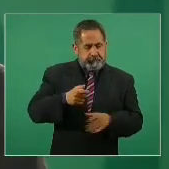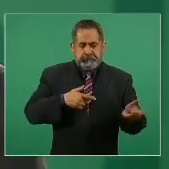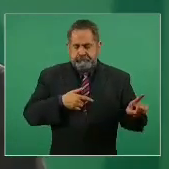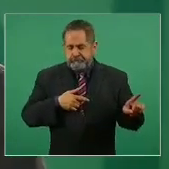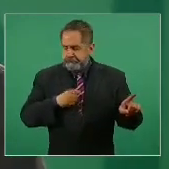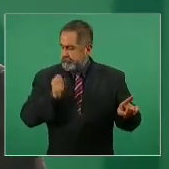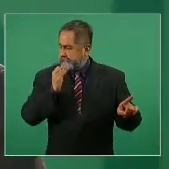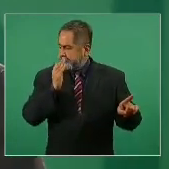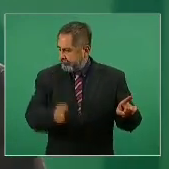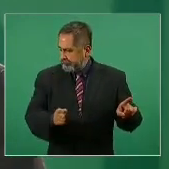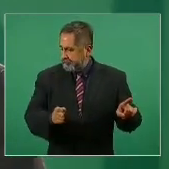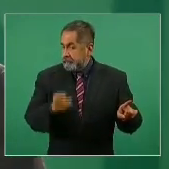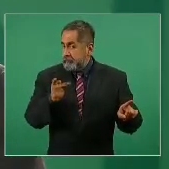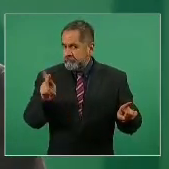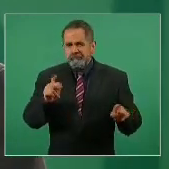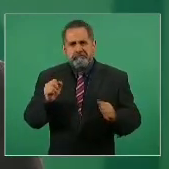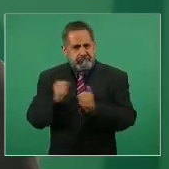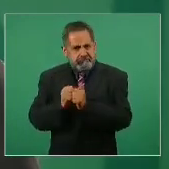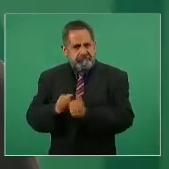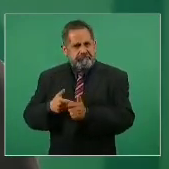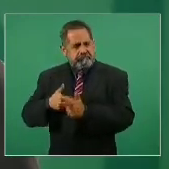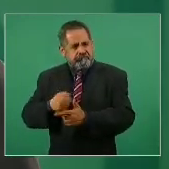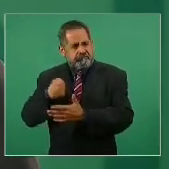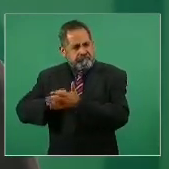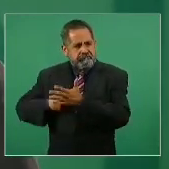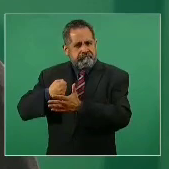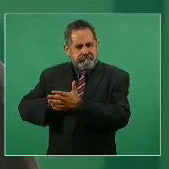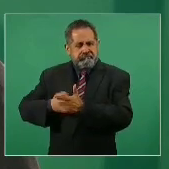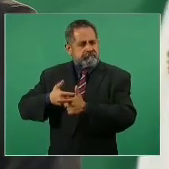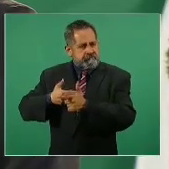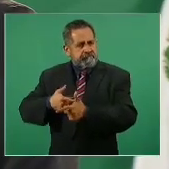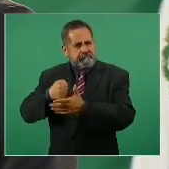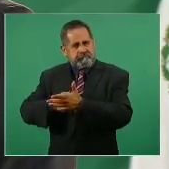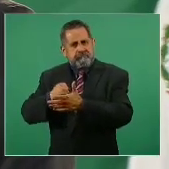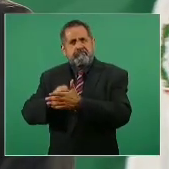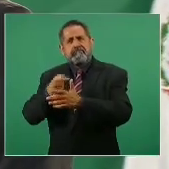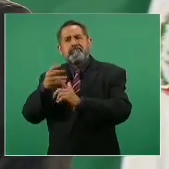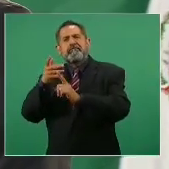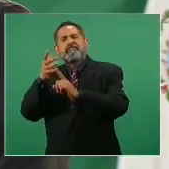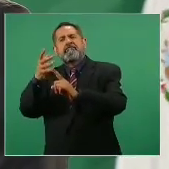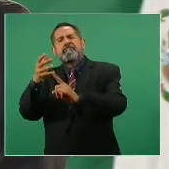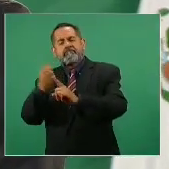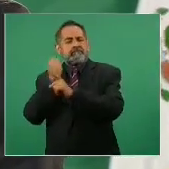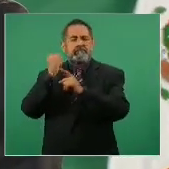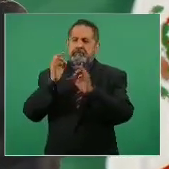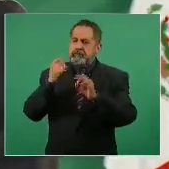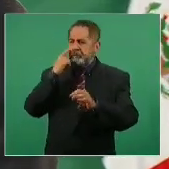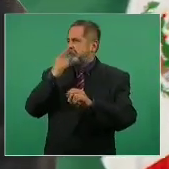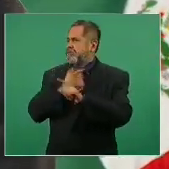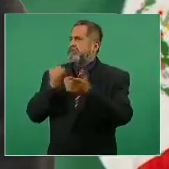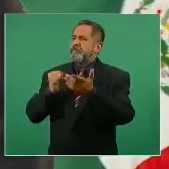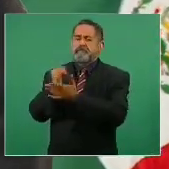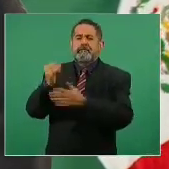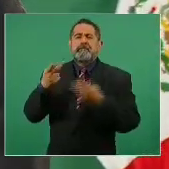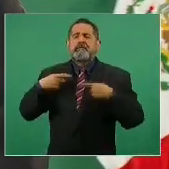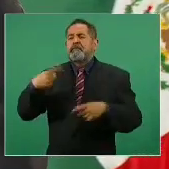y que hay que seguir luchando para hacer realidad la democracia, que es la